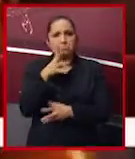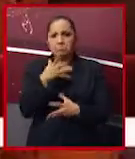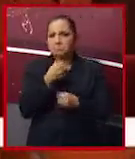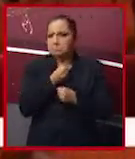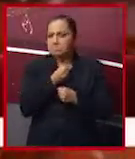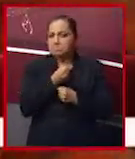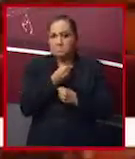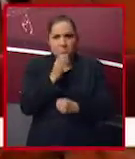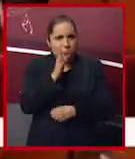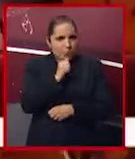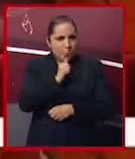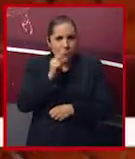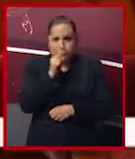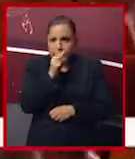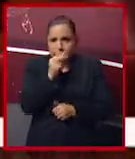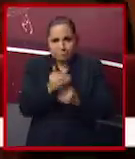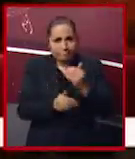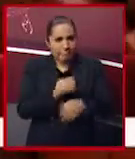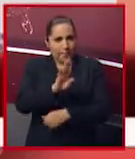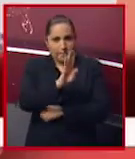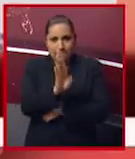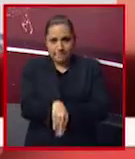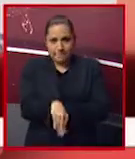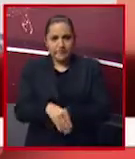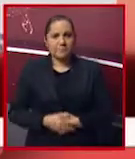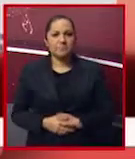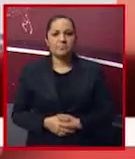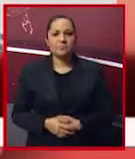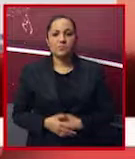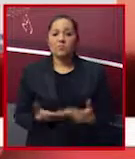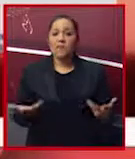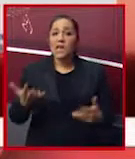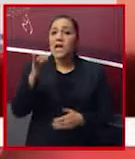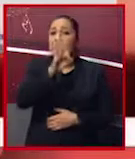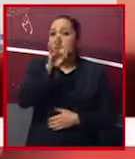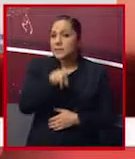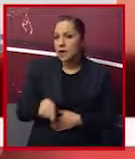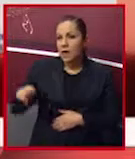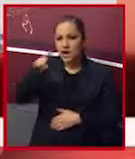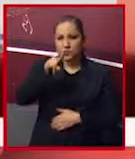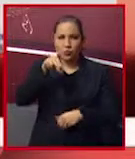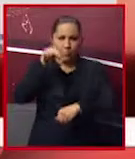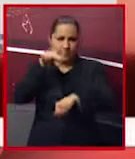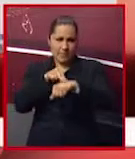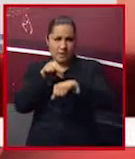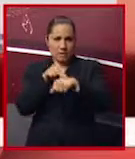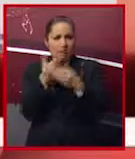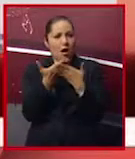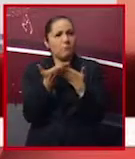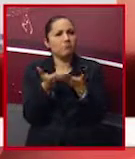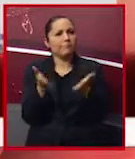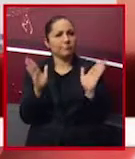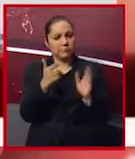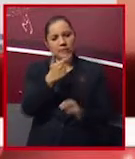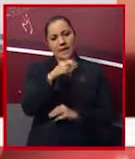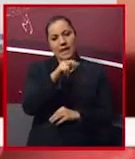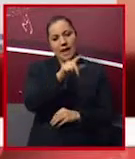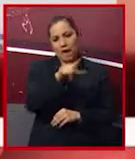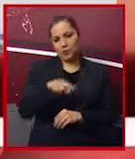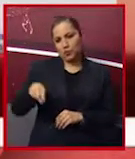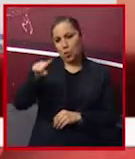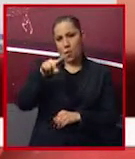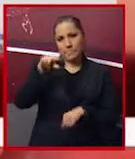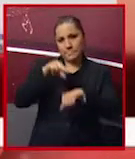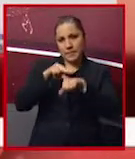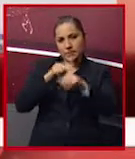respiratorio y, en consecuencia, la muerte. A lo mejor para la medicina general, para el médico general puede ser